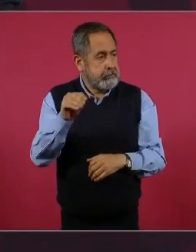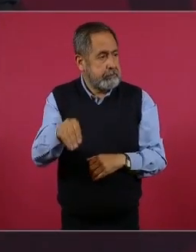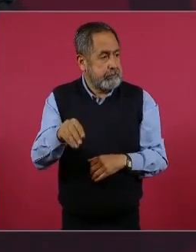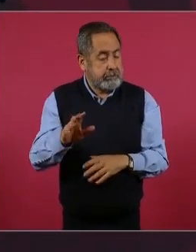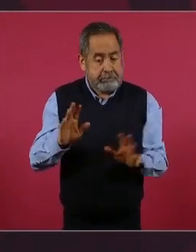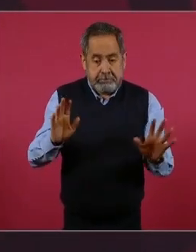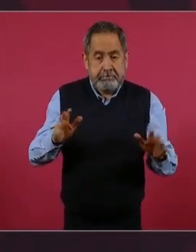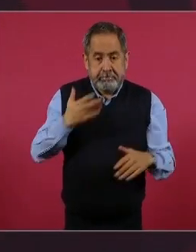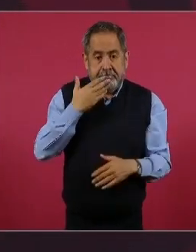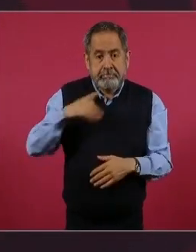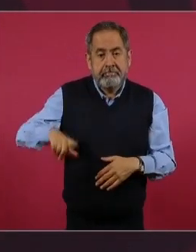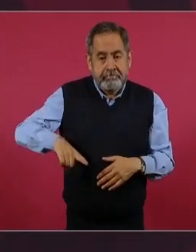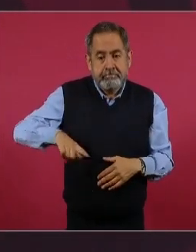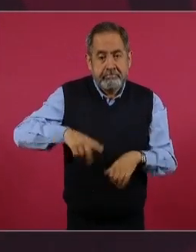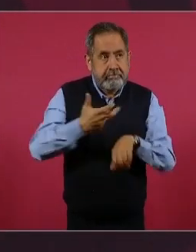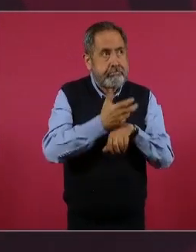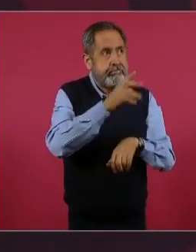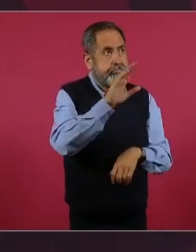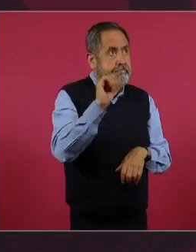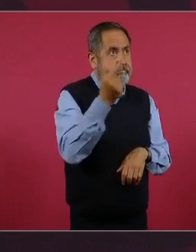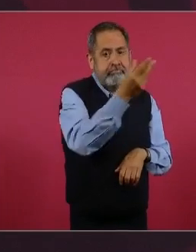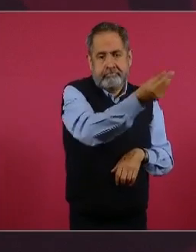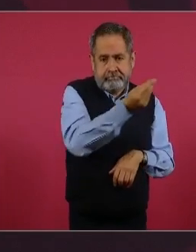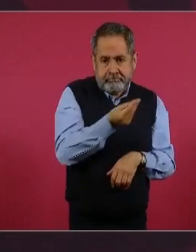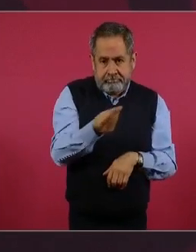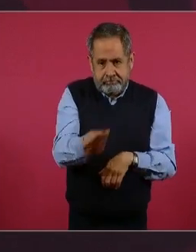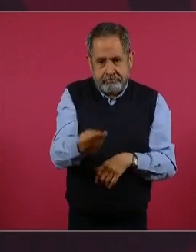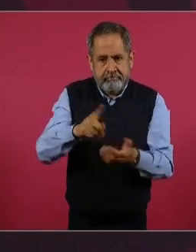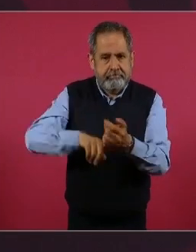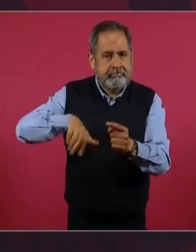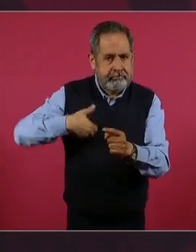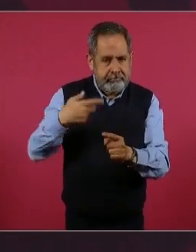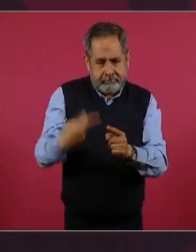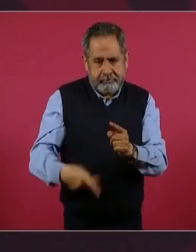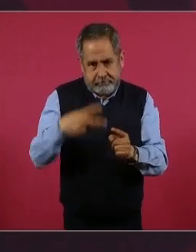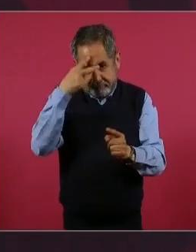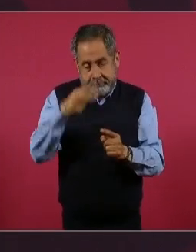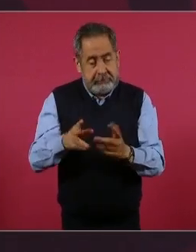el gobierno de Estados Unidos nos está devolviendo dinero.